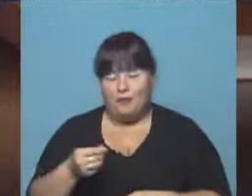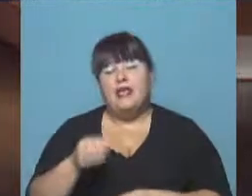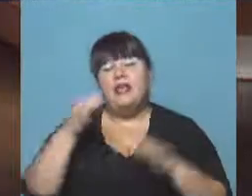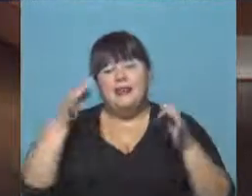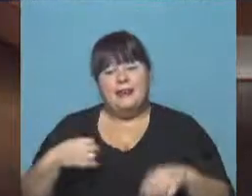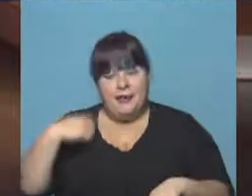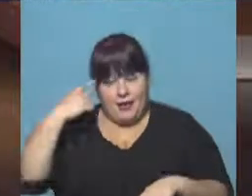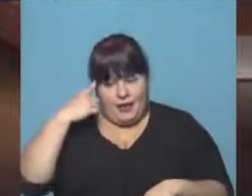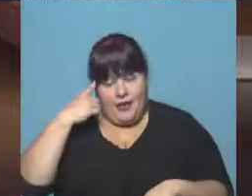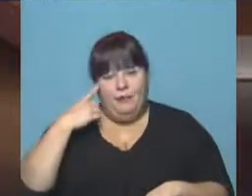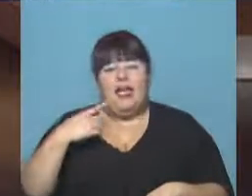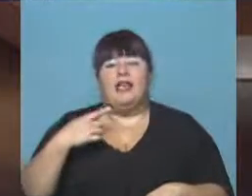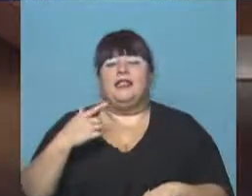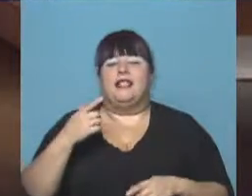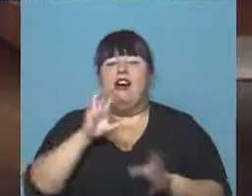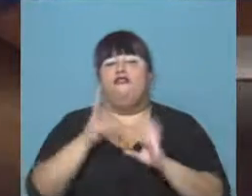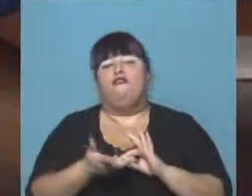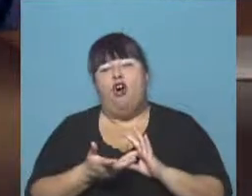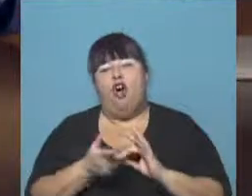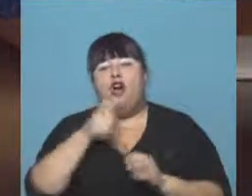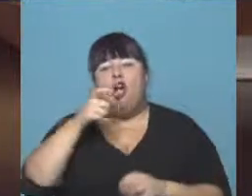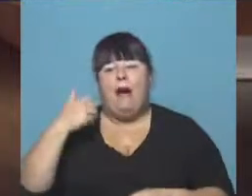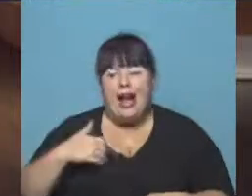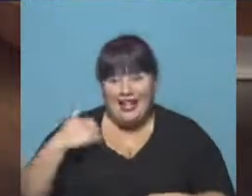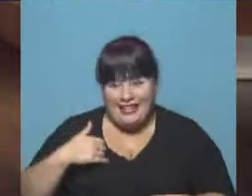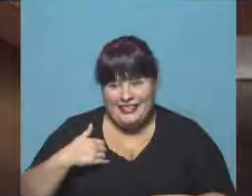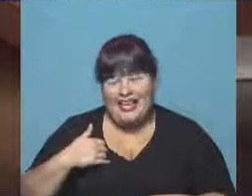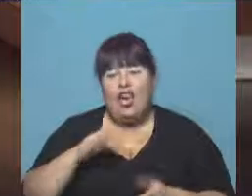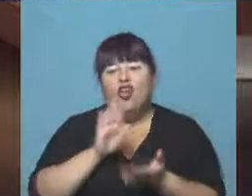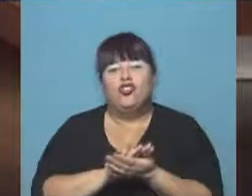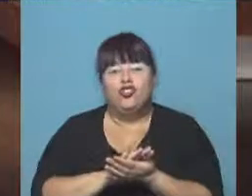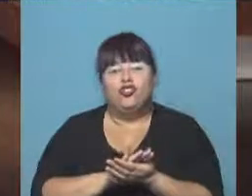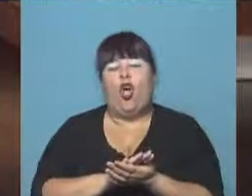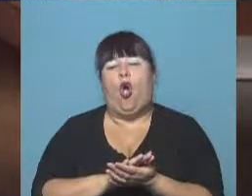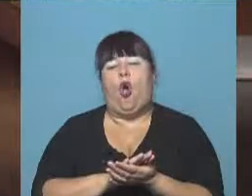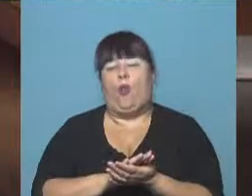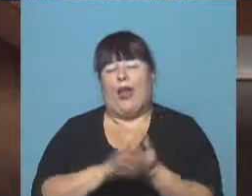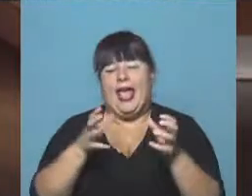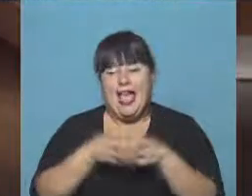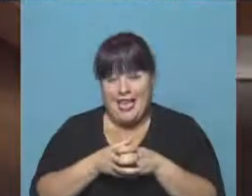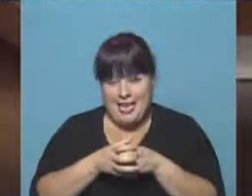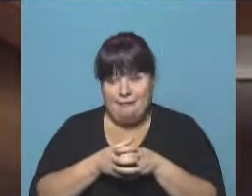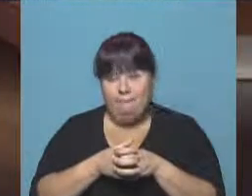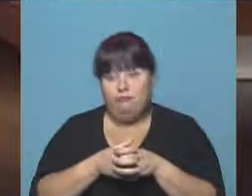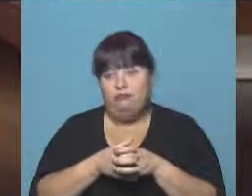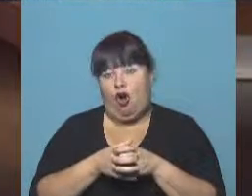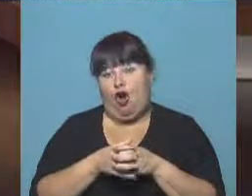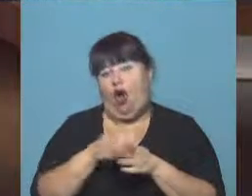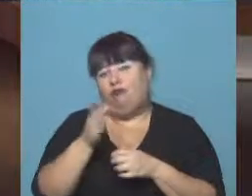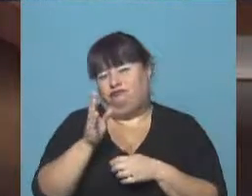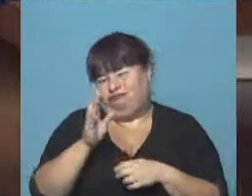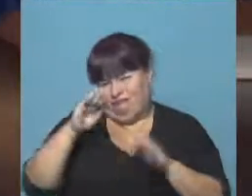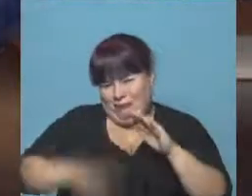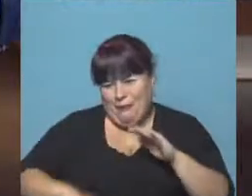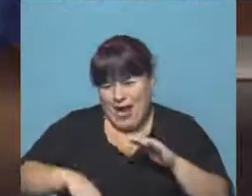Y bien, apostábamos a el espíritu de la Copa Argentina, el hecho de los equipos de divisiones